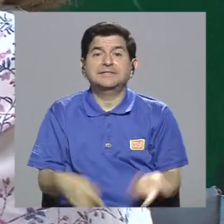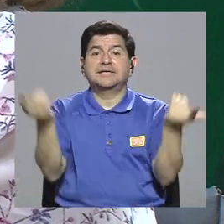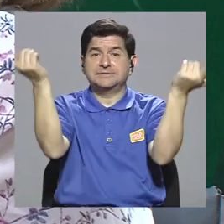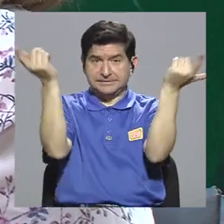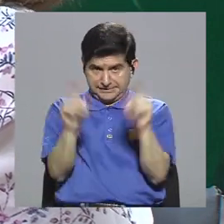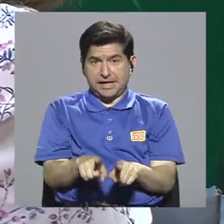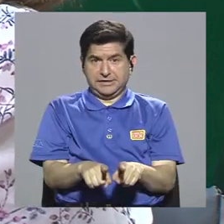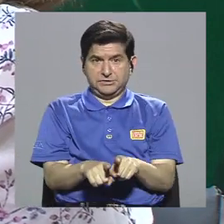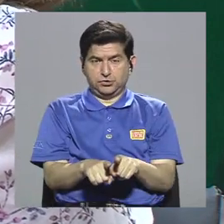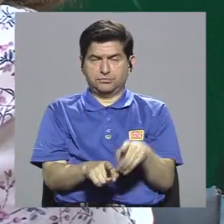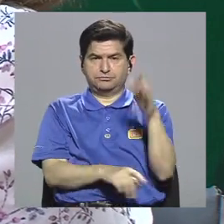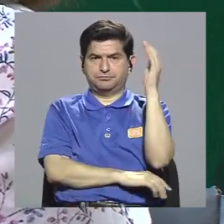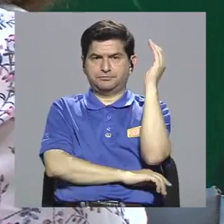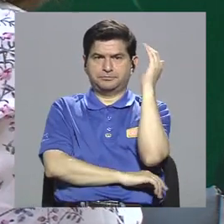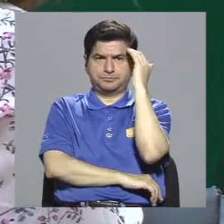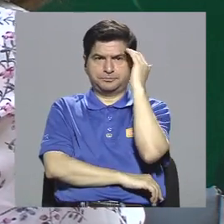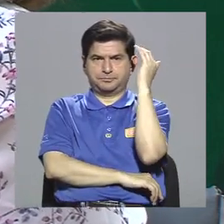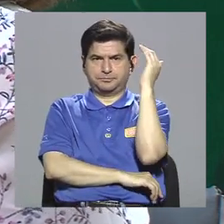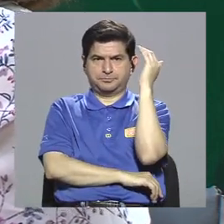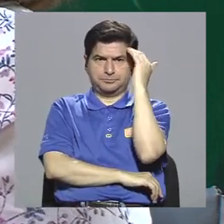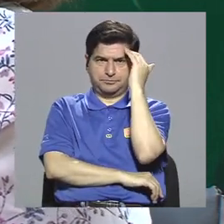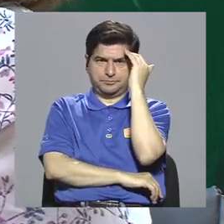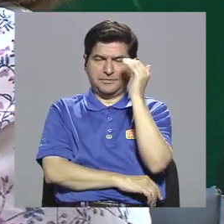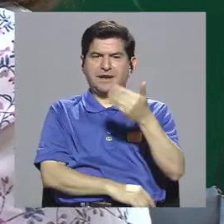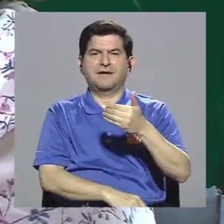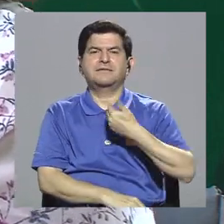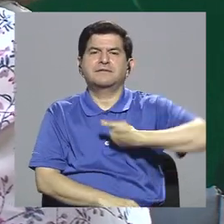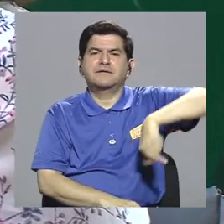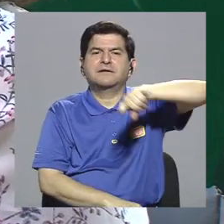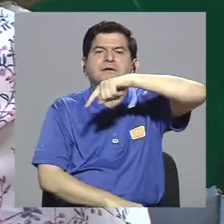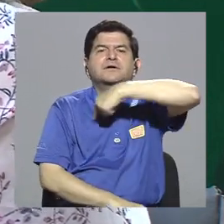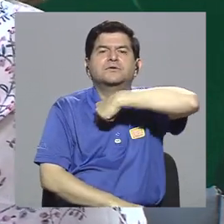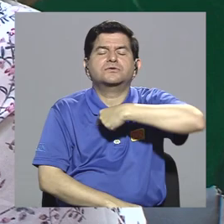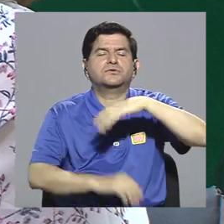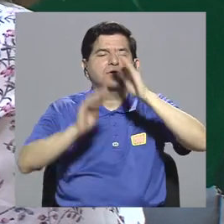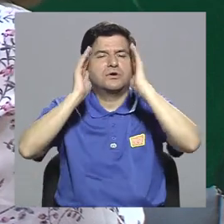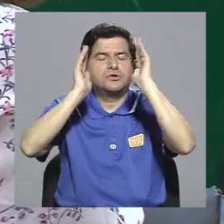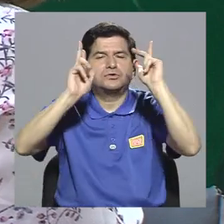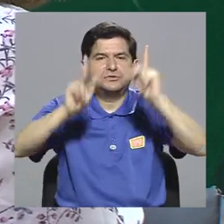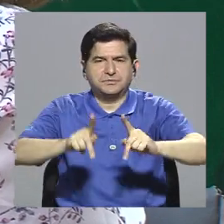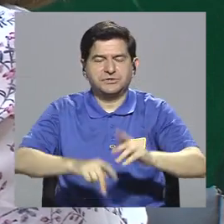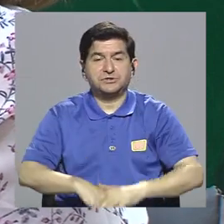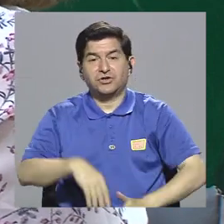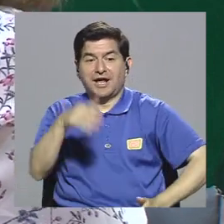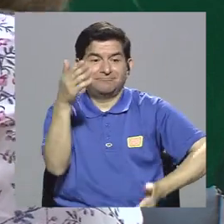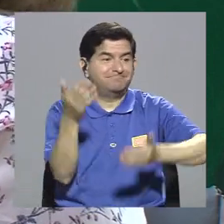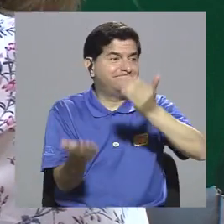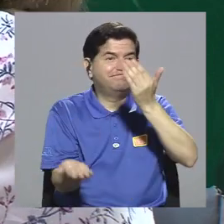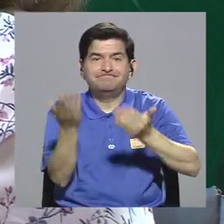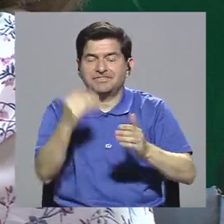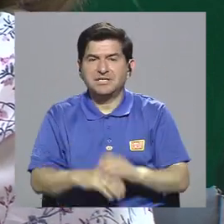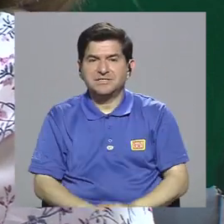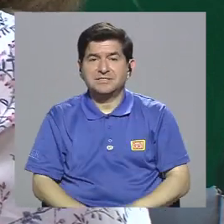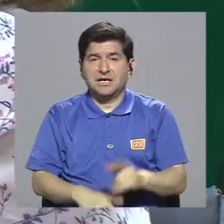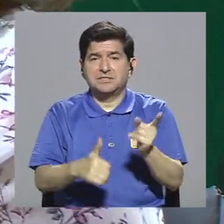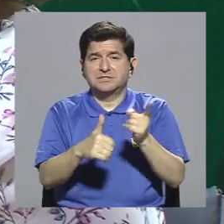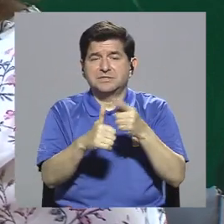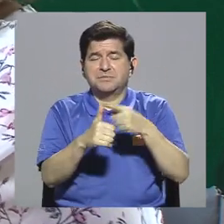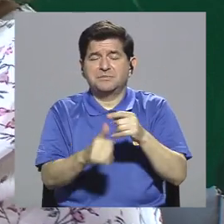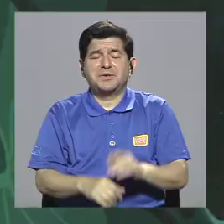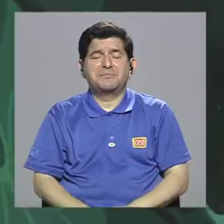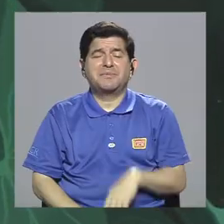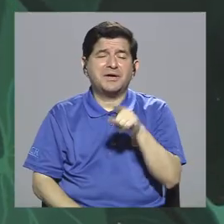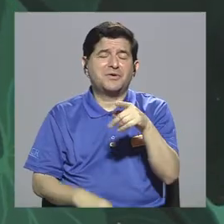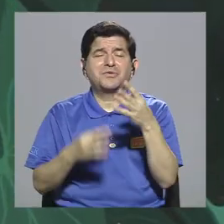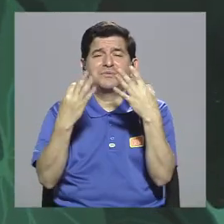para saber eso, que tenemos que escuchar a la persona porque probablemente va a ser un primer desahogo que vaya a